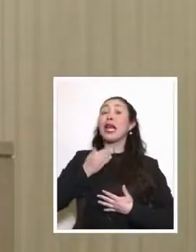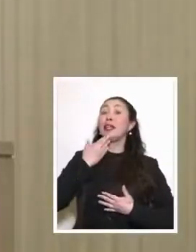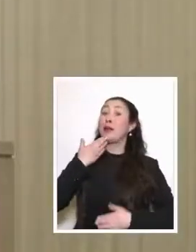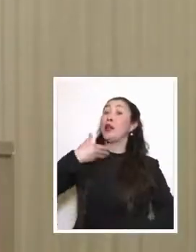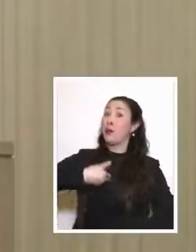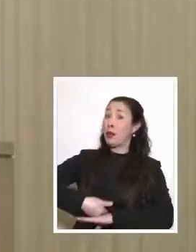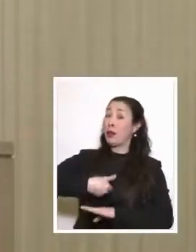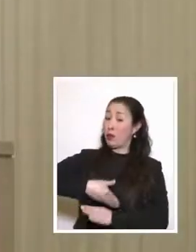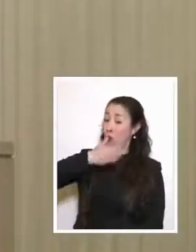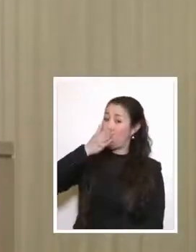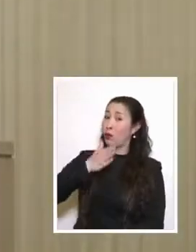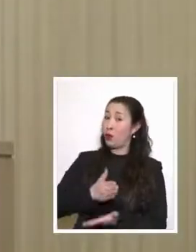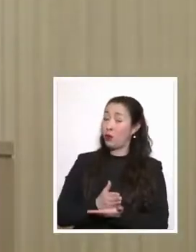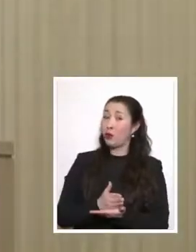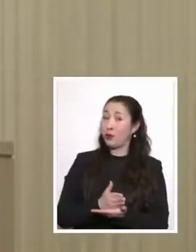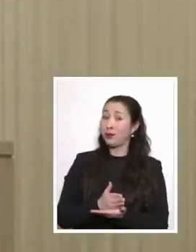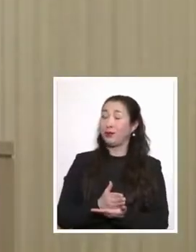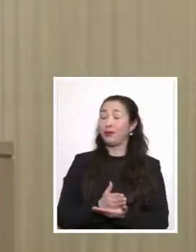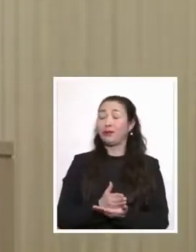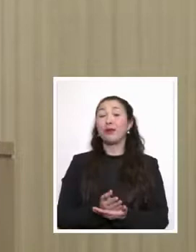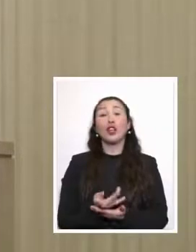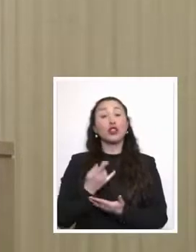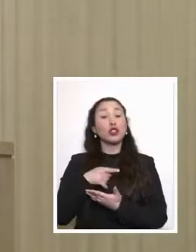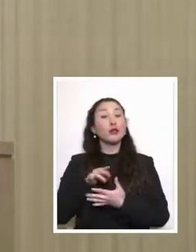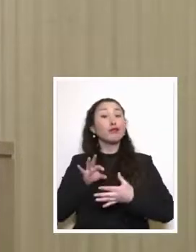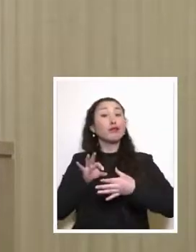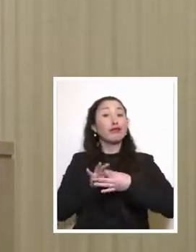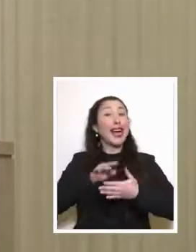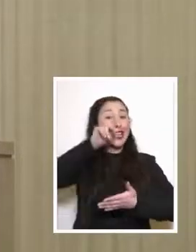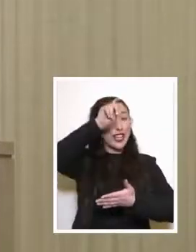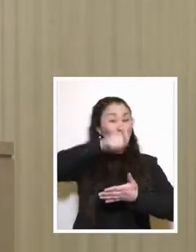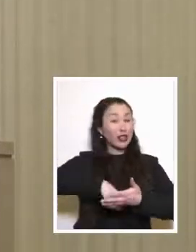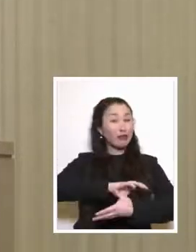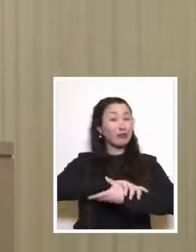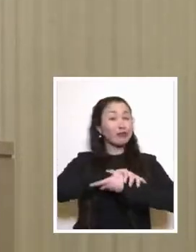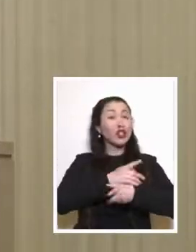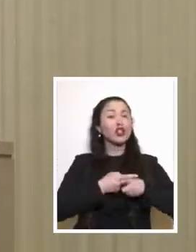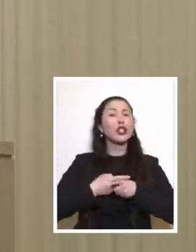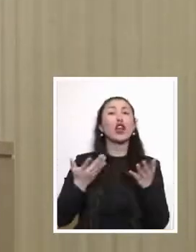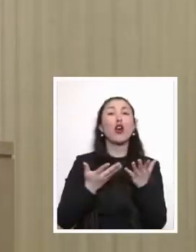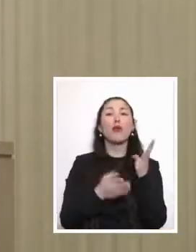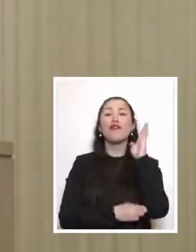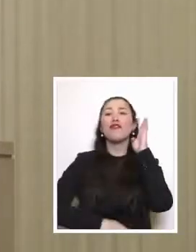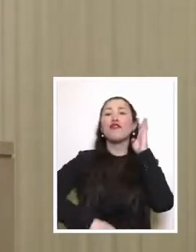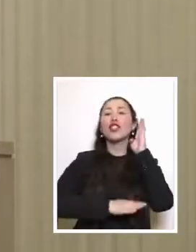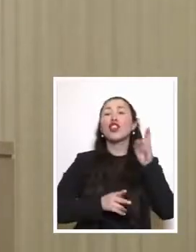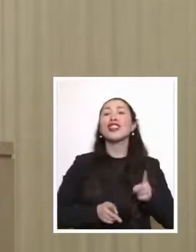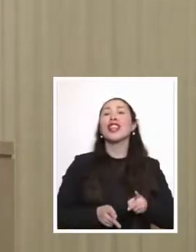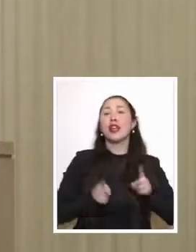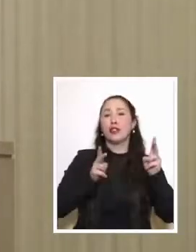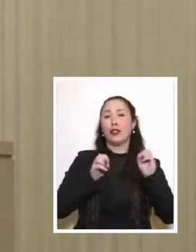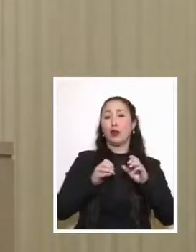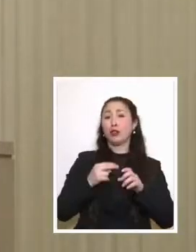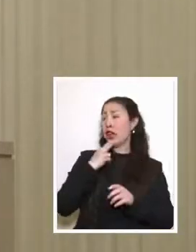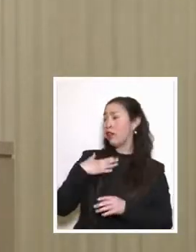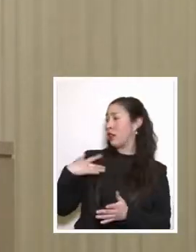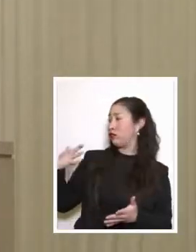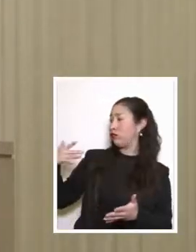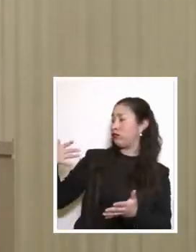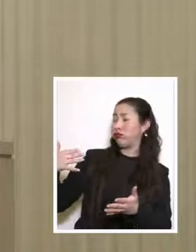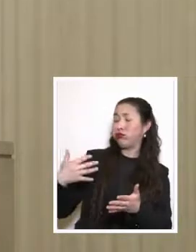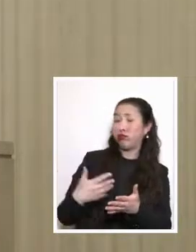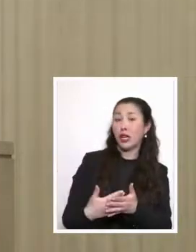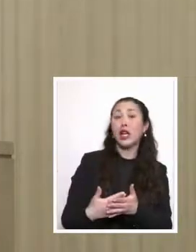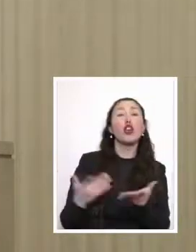exige. Adherimos a este contrato social basado en el derecho a la educación a lo largo de la vida, en los principios de